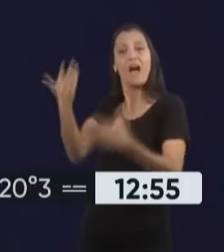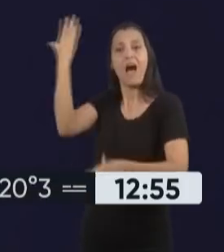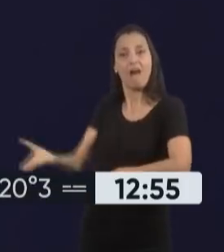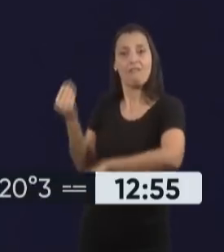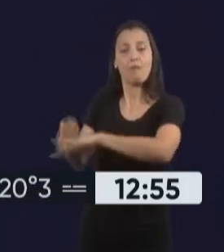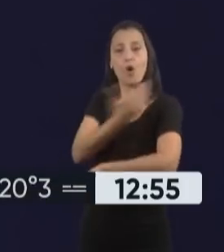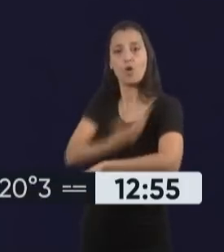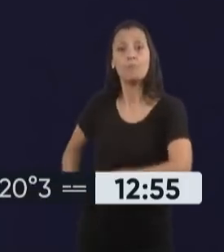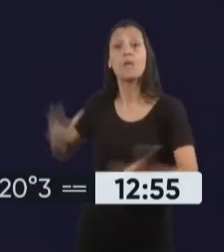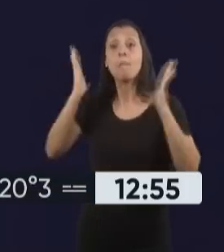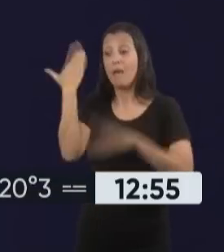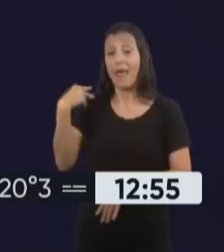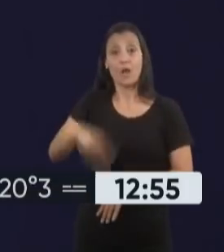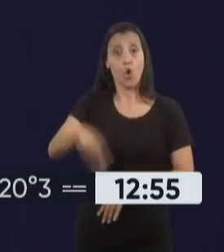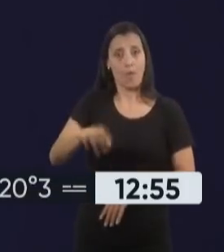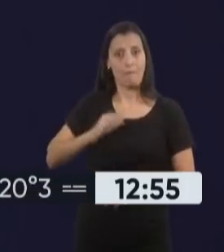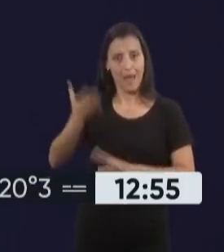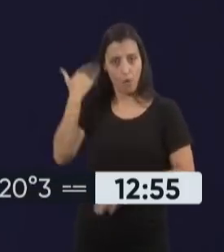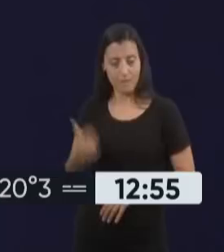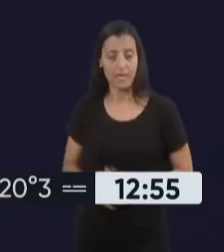en noviembre del año pasado.